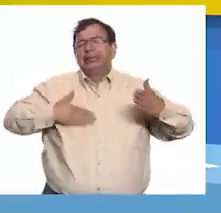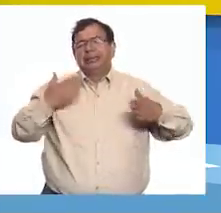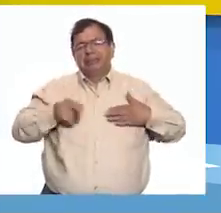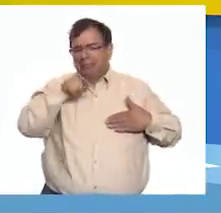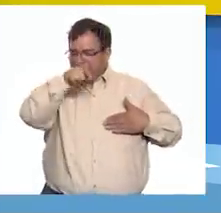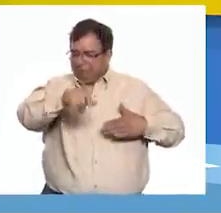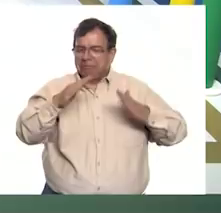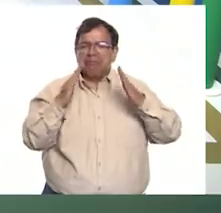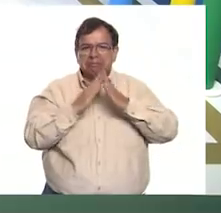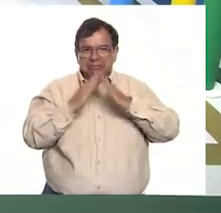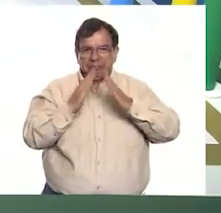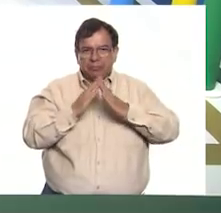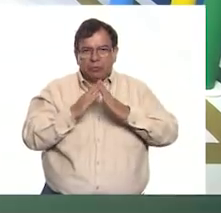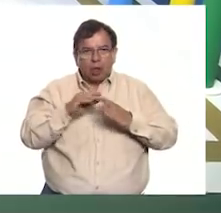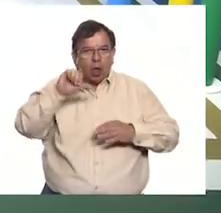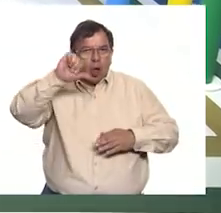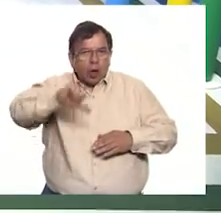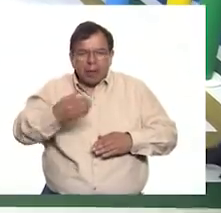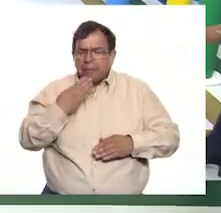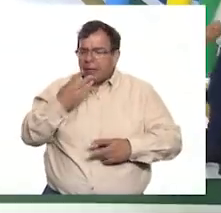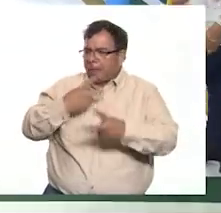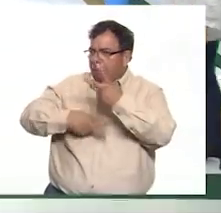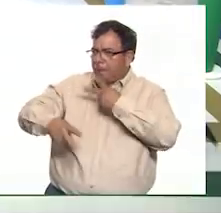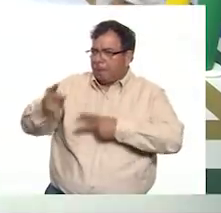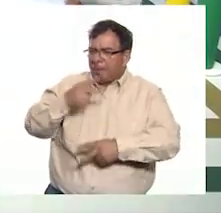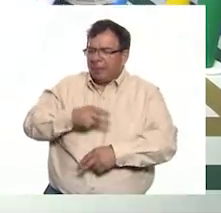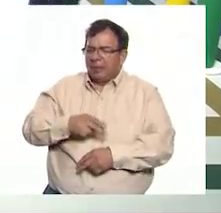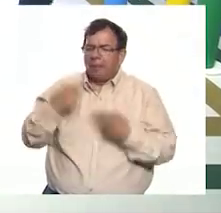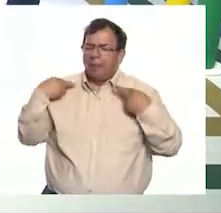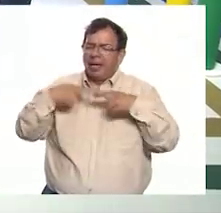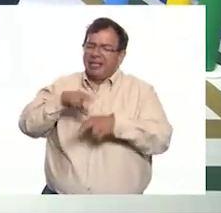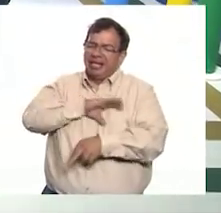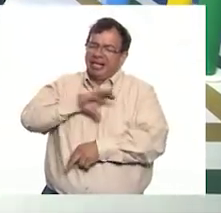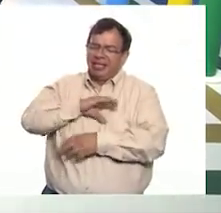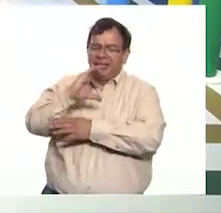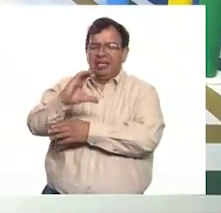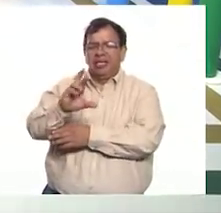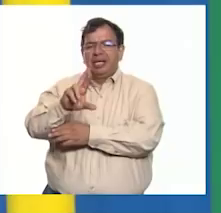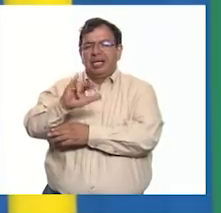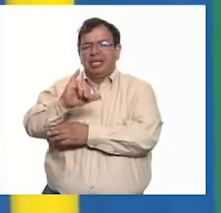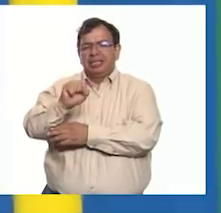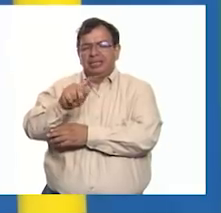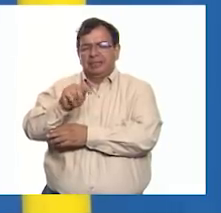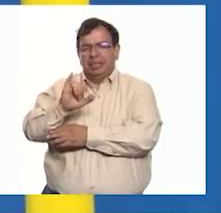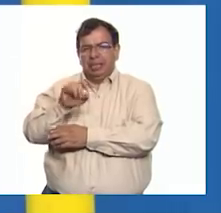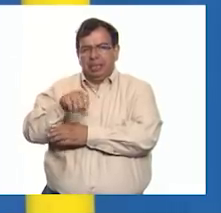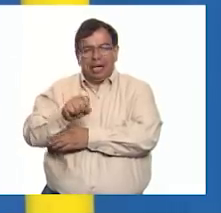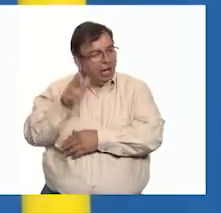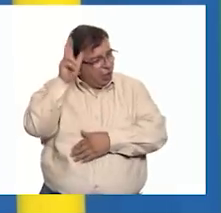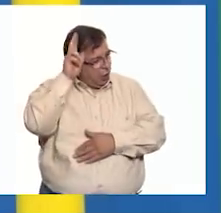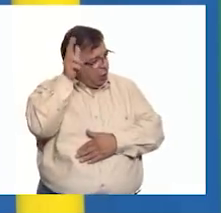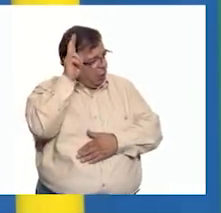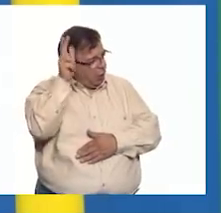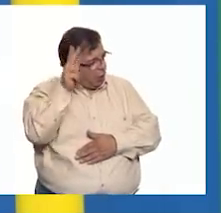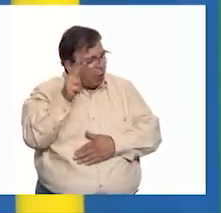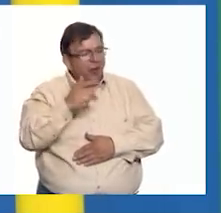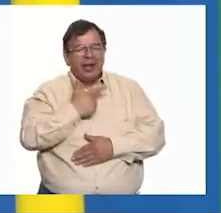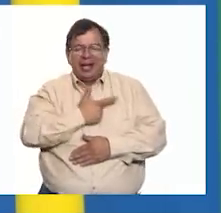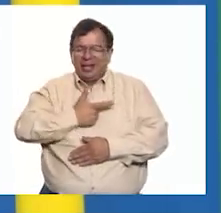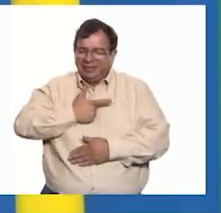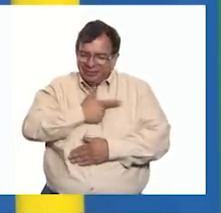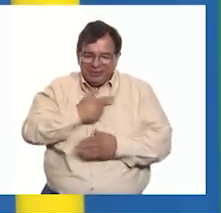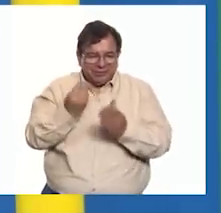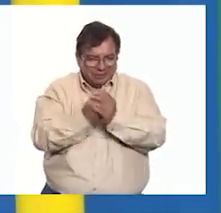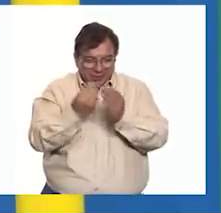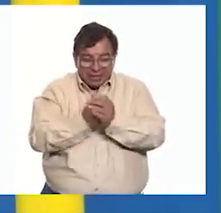nuestros hogares. Y el día de hoy le damos la bienvenida a nuestra querida maestra Cristina Villegas. Hola, Larisa, tanto gusto de estar en esta clase de